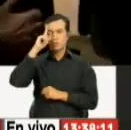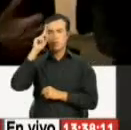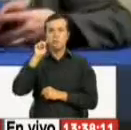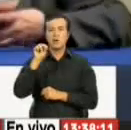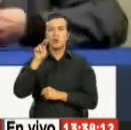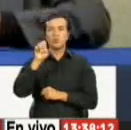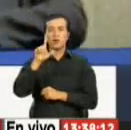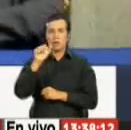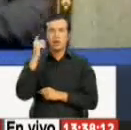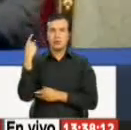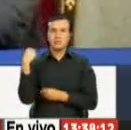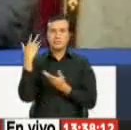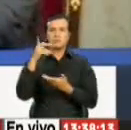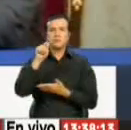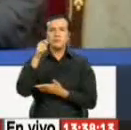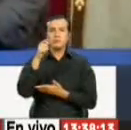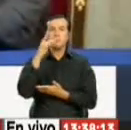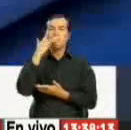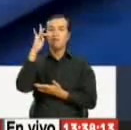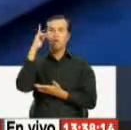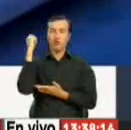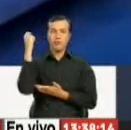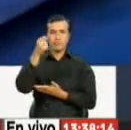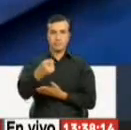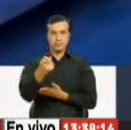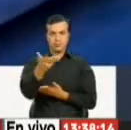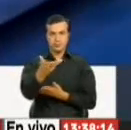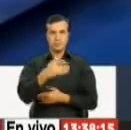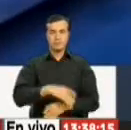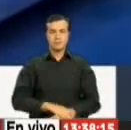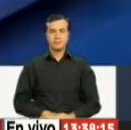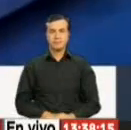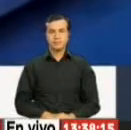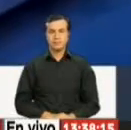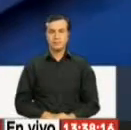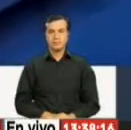carmena que le ha entregado la llave de oro de la ciudad